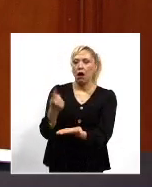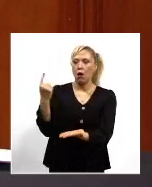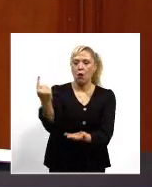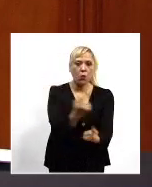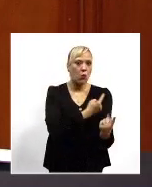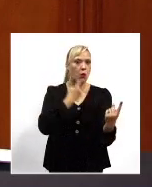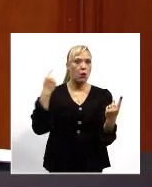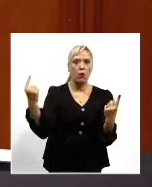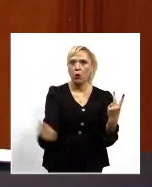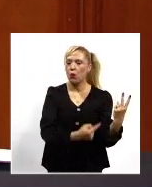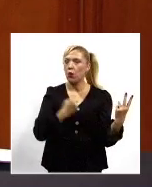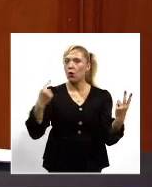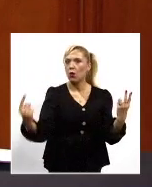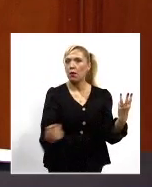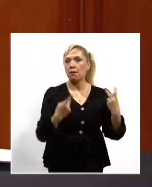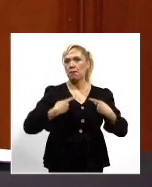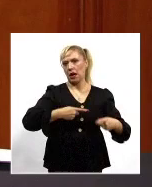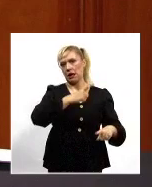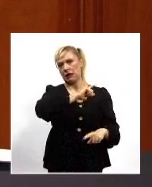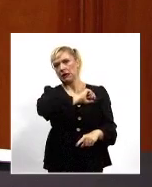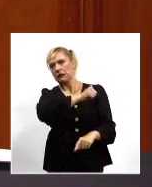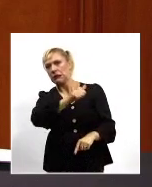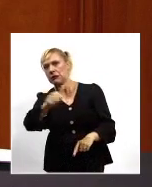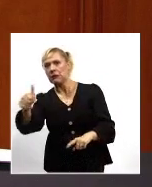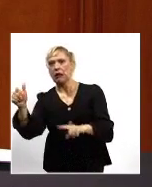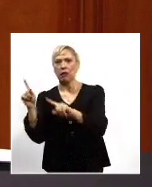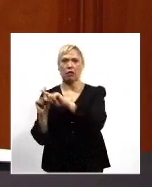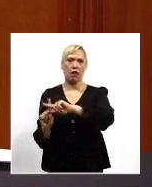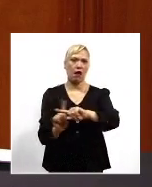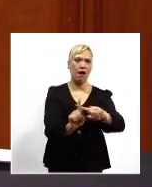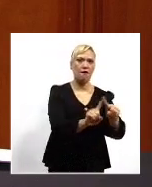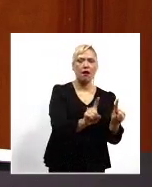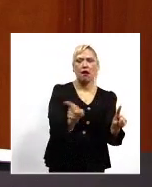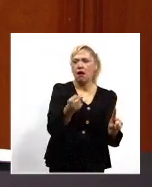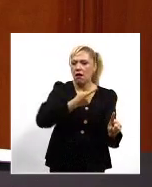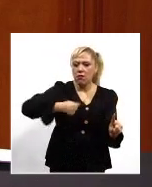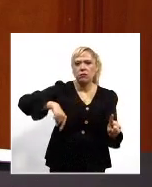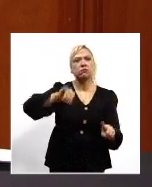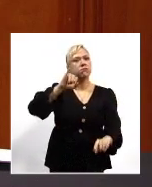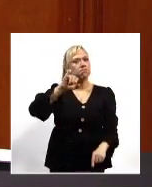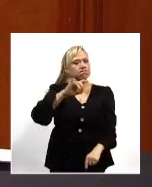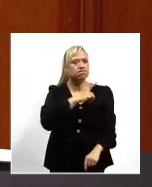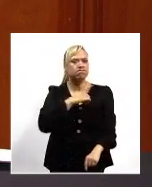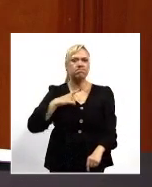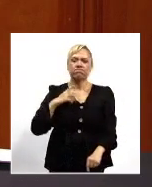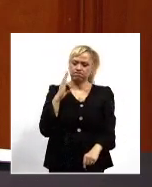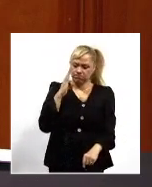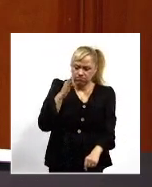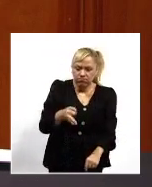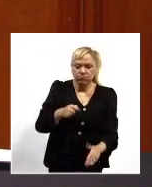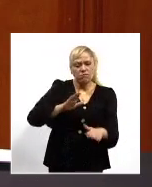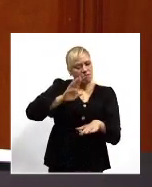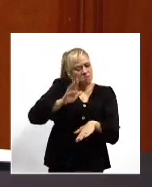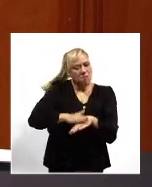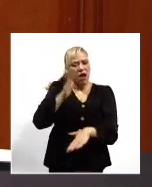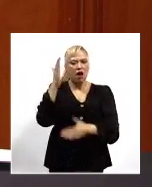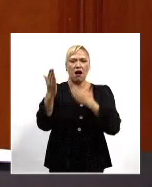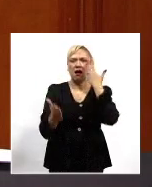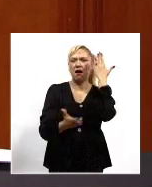los justiciables. Tenemos que estar dispuestos a volver a estudiar lo